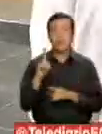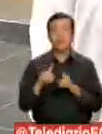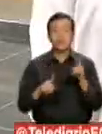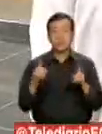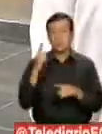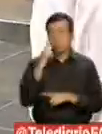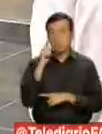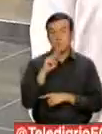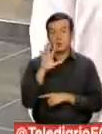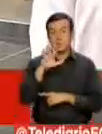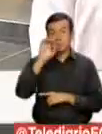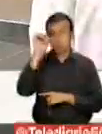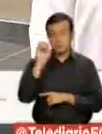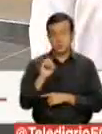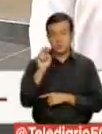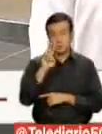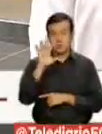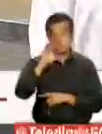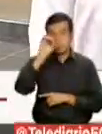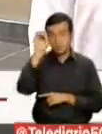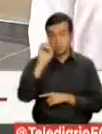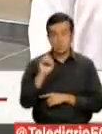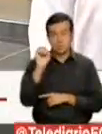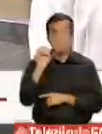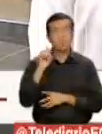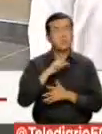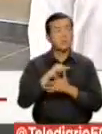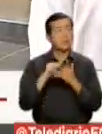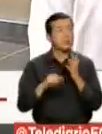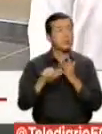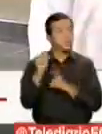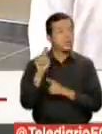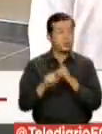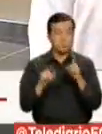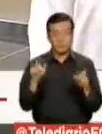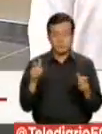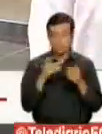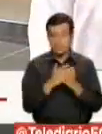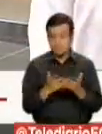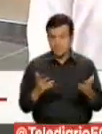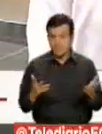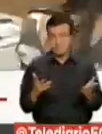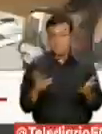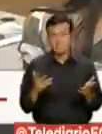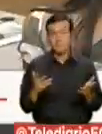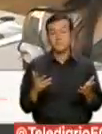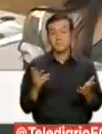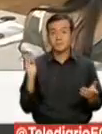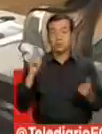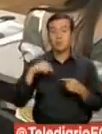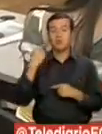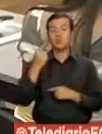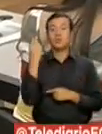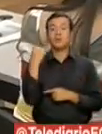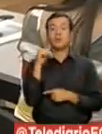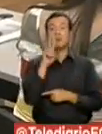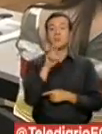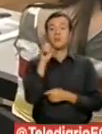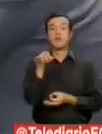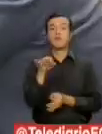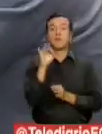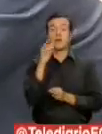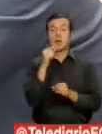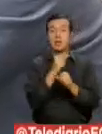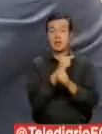Un 25% para hacer, usar las otras de alguna forma son viables. Hasta el próximo miércoles 20 de febrero,